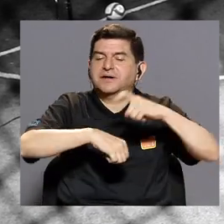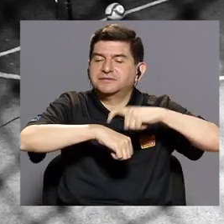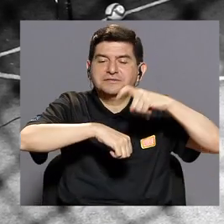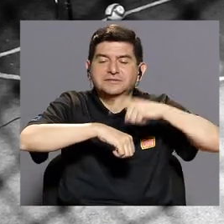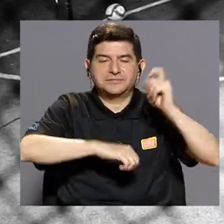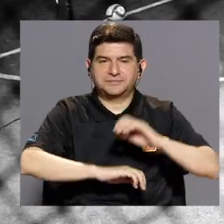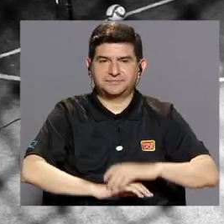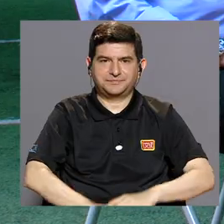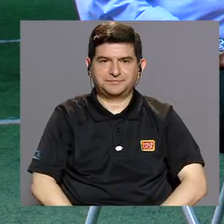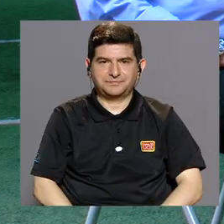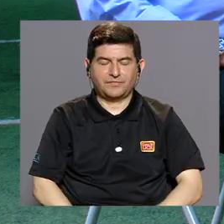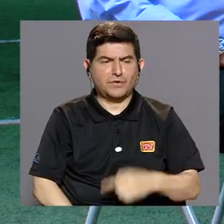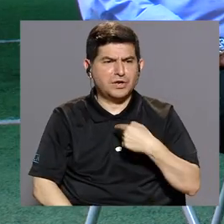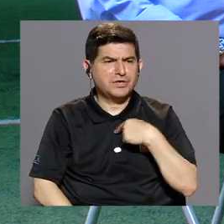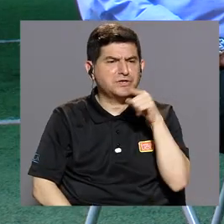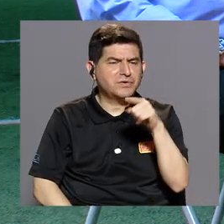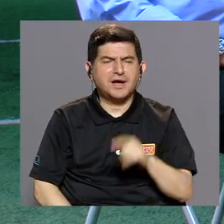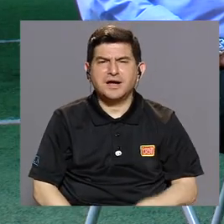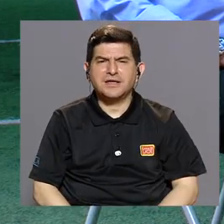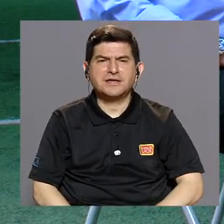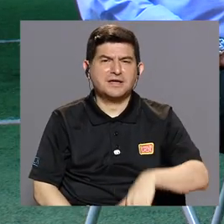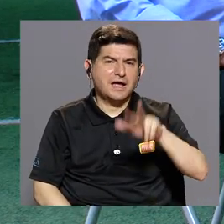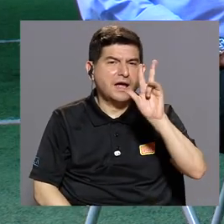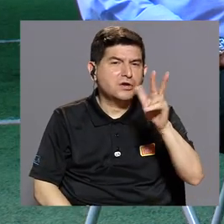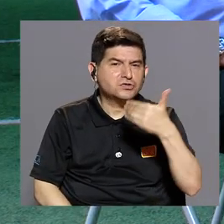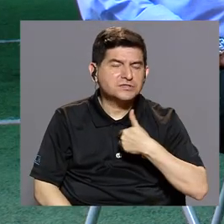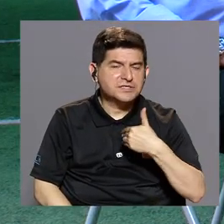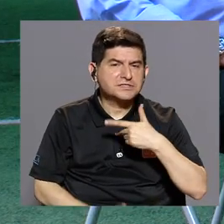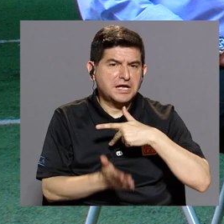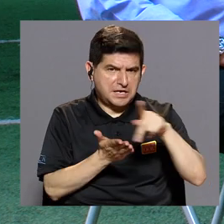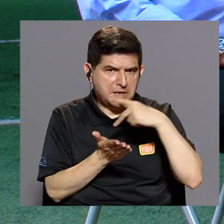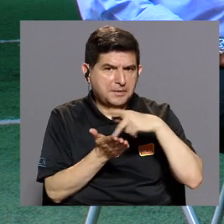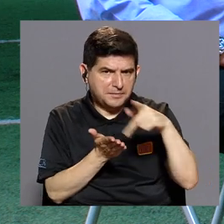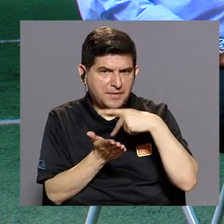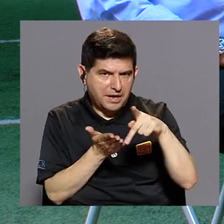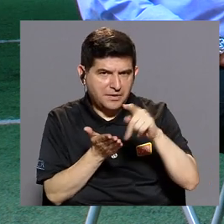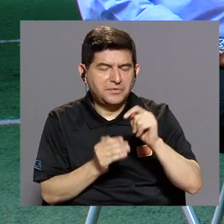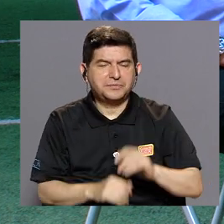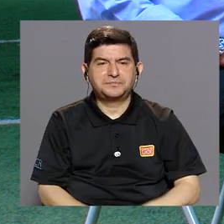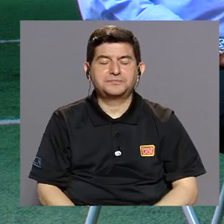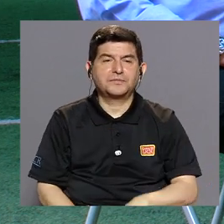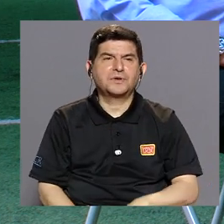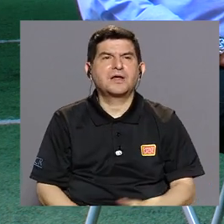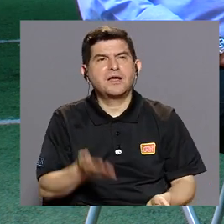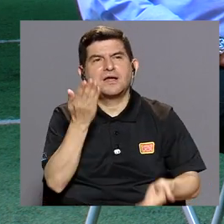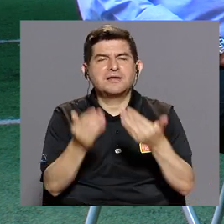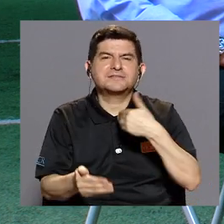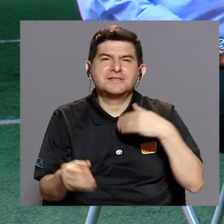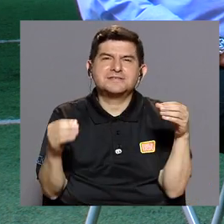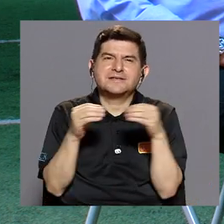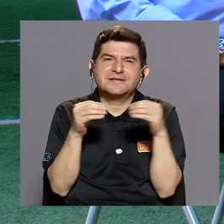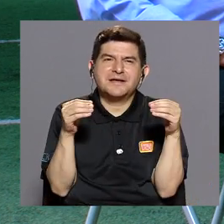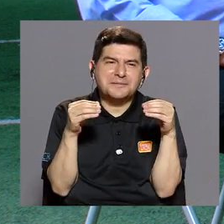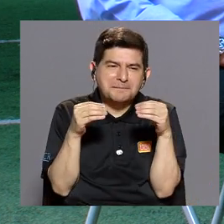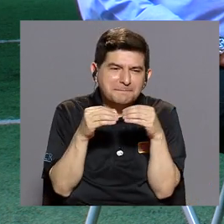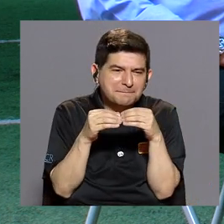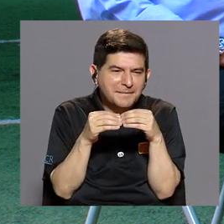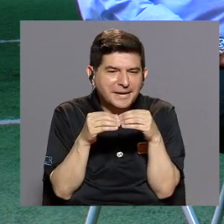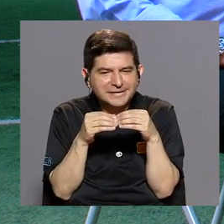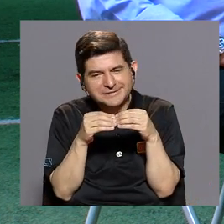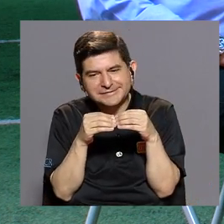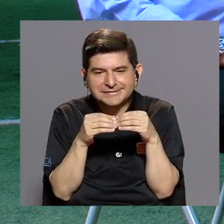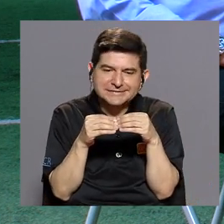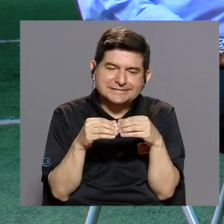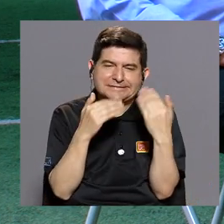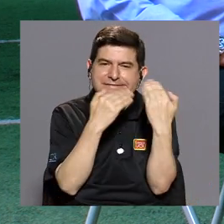tiempo, y donde yo estaba ahí, en los 3, tenía salario, ¿verdad? Y donde quizás tuvimos un poco más de,